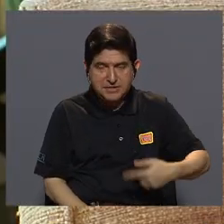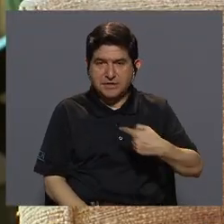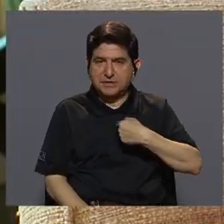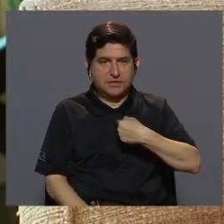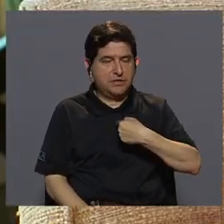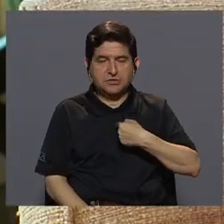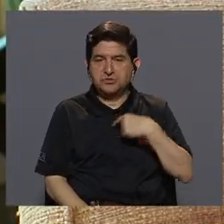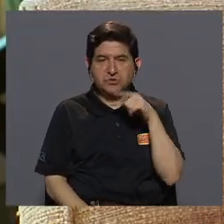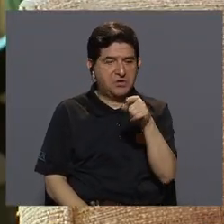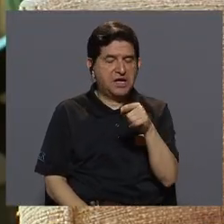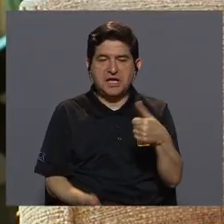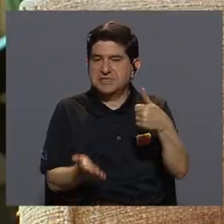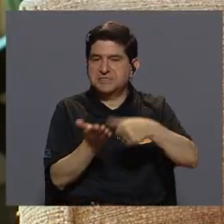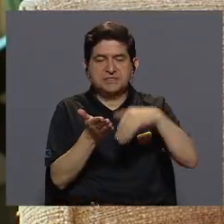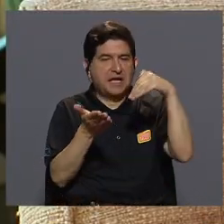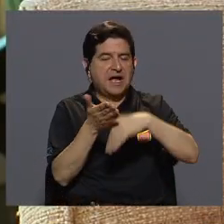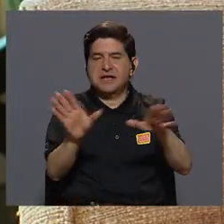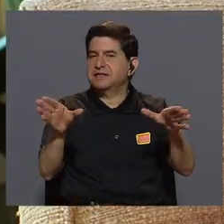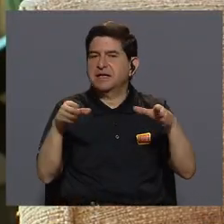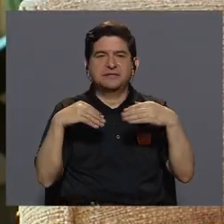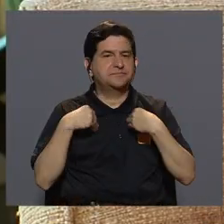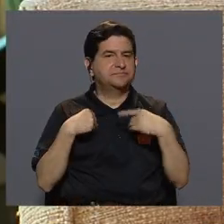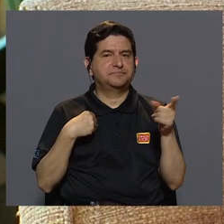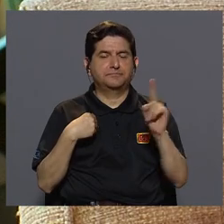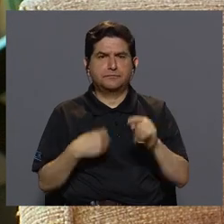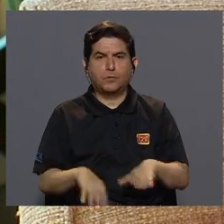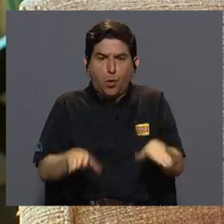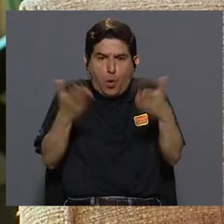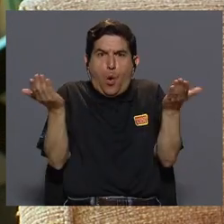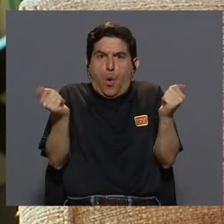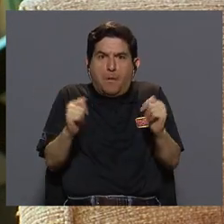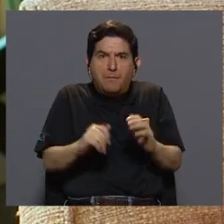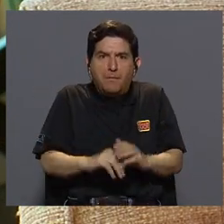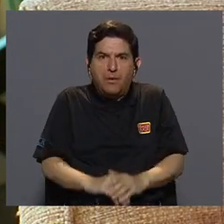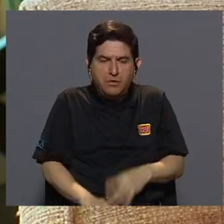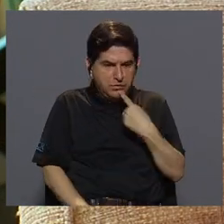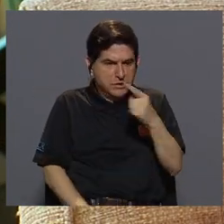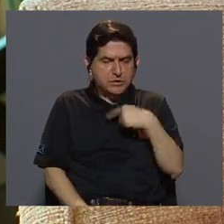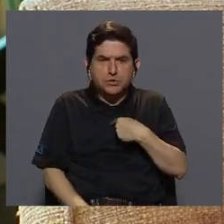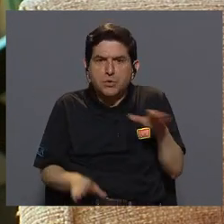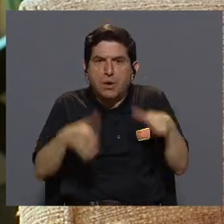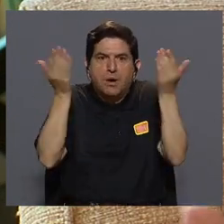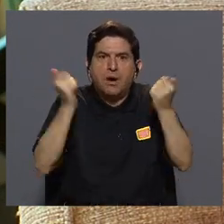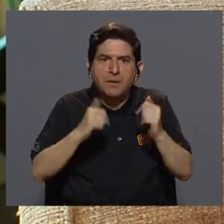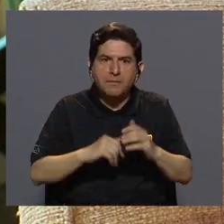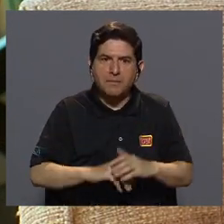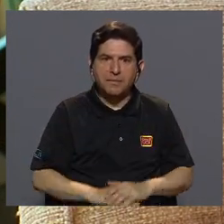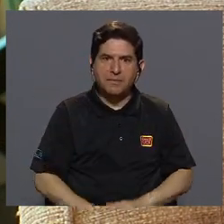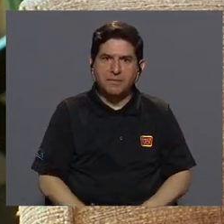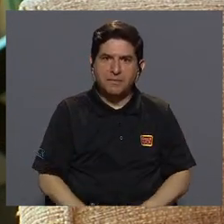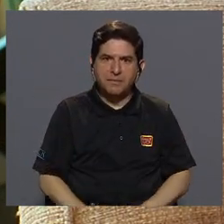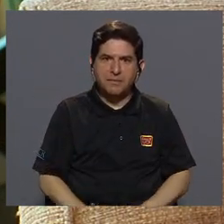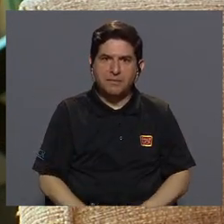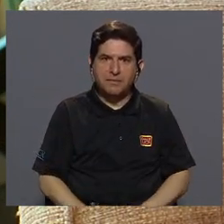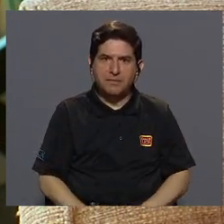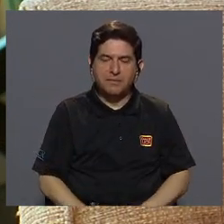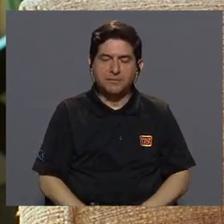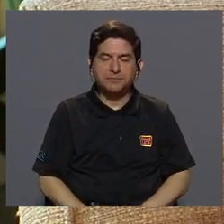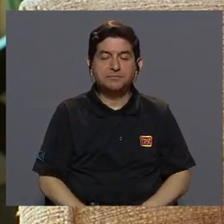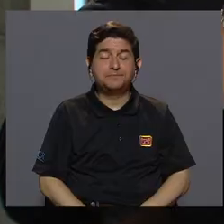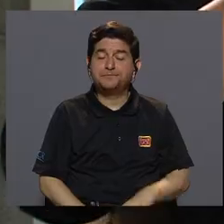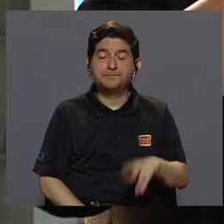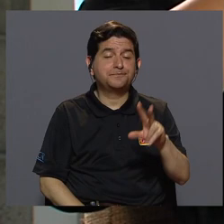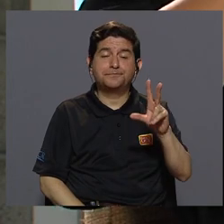que yo no he recibido esta carta. Ay, no, pero ¿cómo le voy a decir eso si usted está